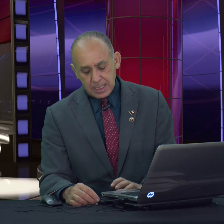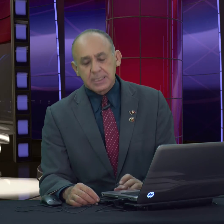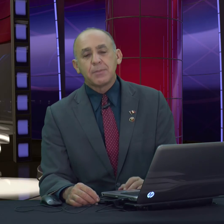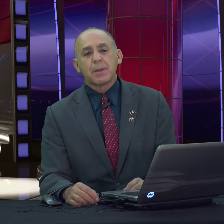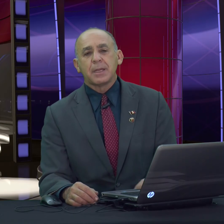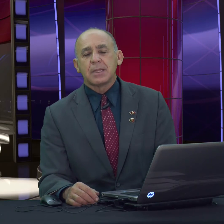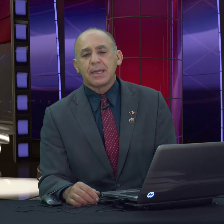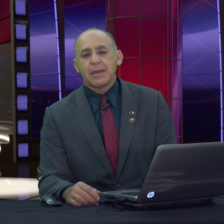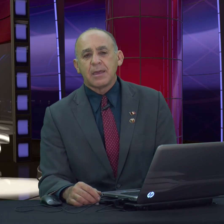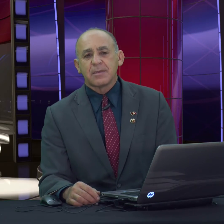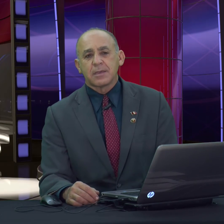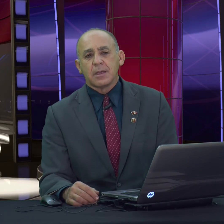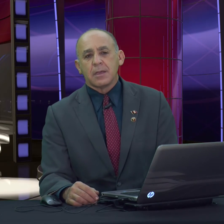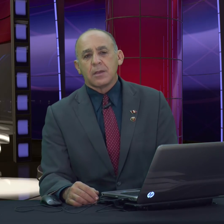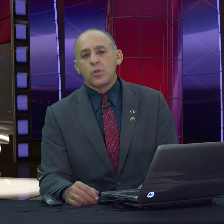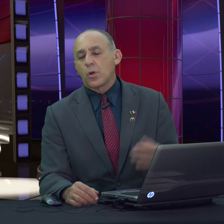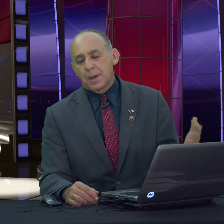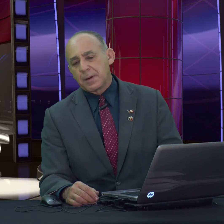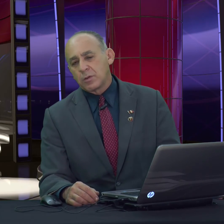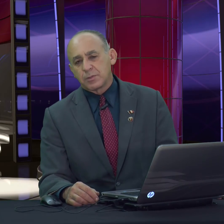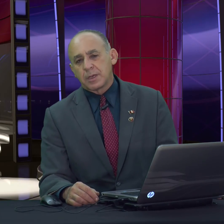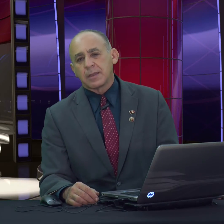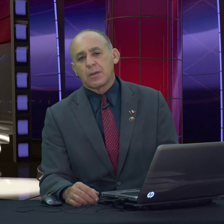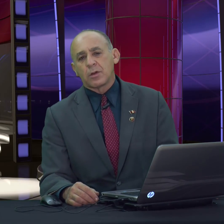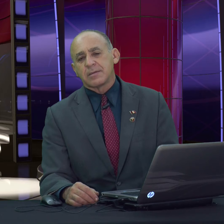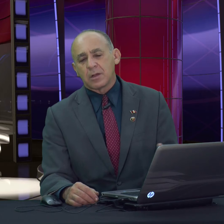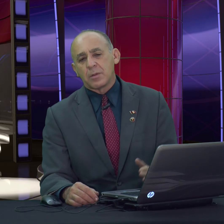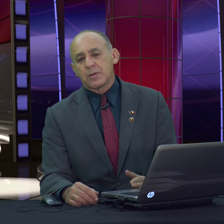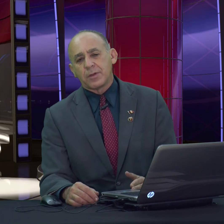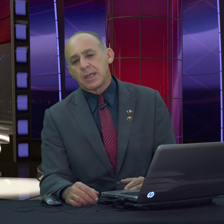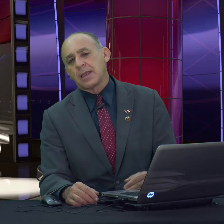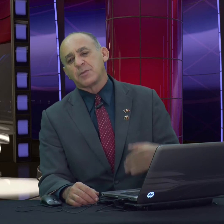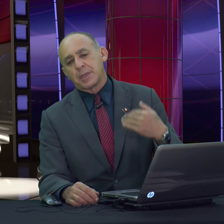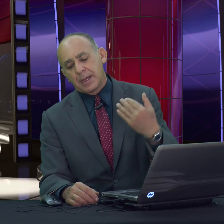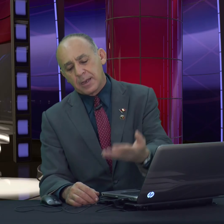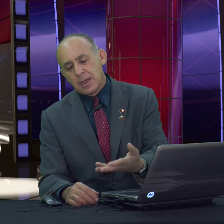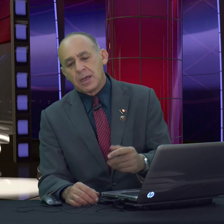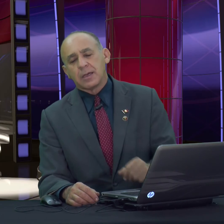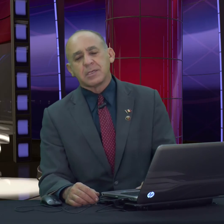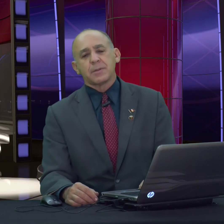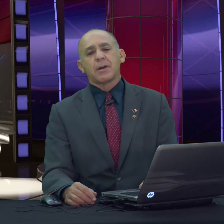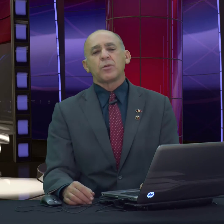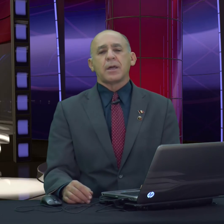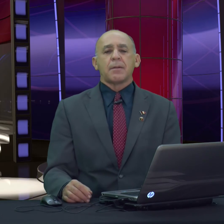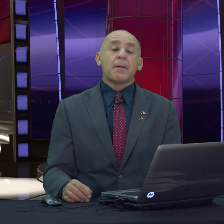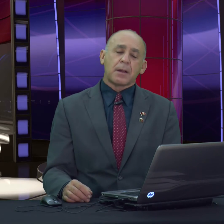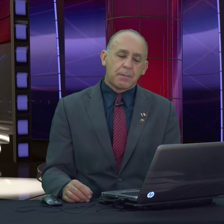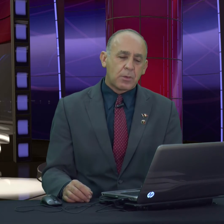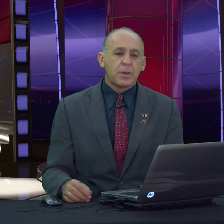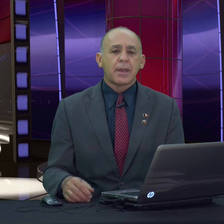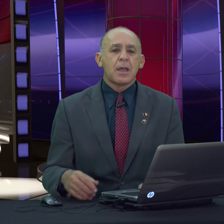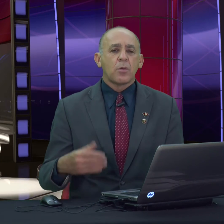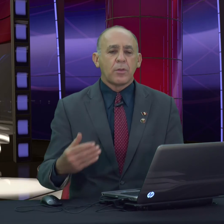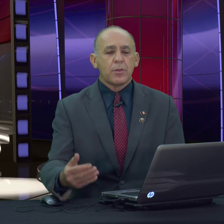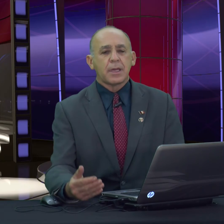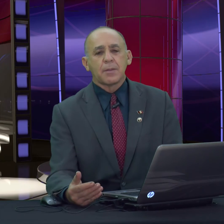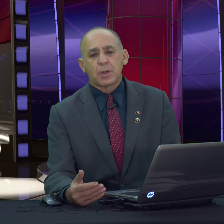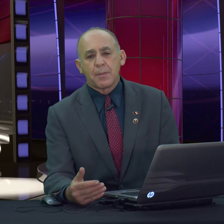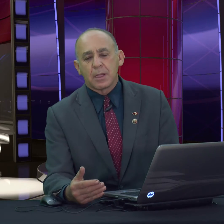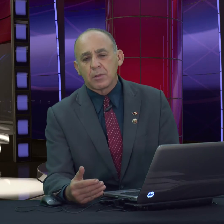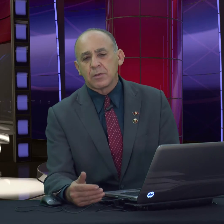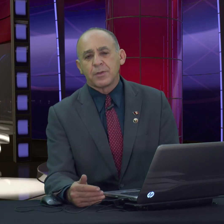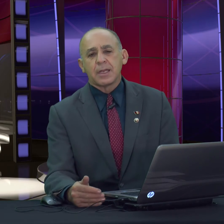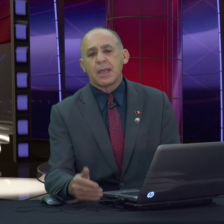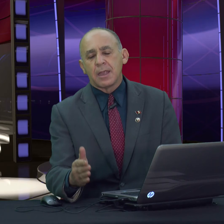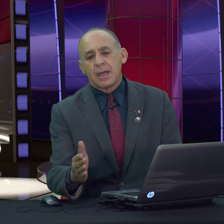hacer simplemente es no comprar vacunas fuera de lo que es el gobierno federal, esperar si se va a vacunar cuando llegue el